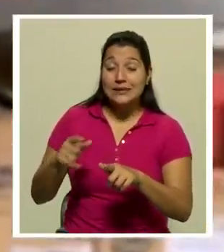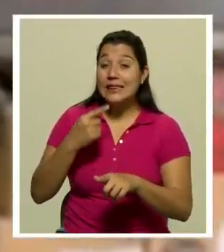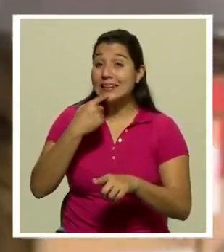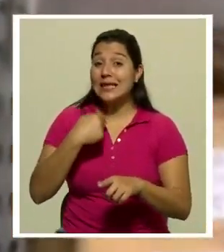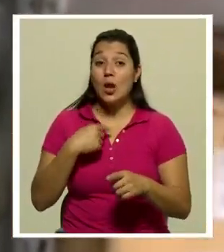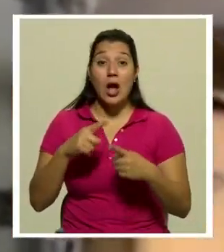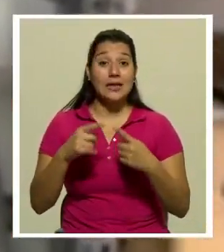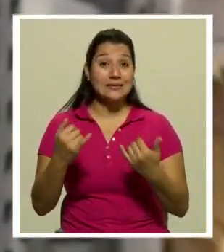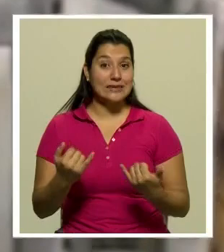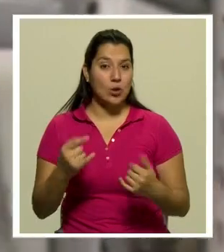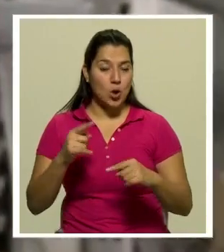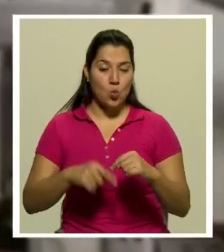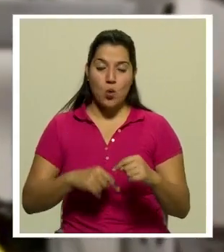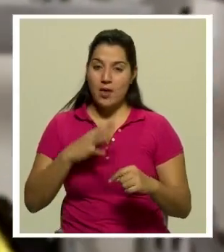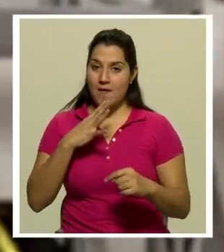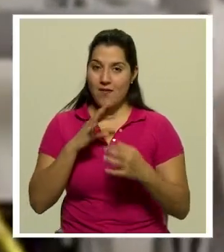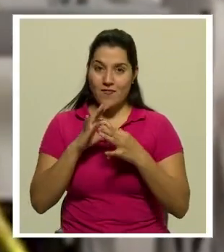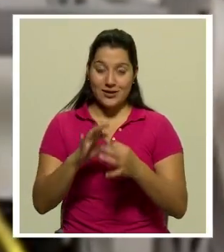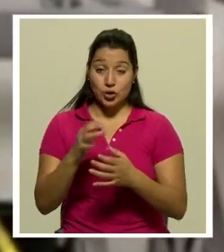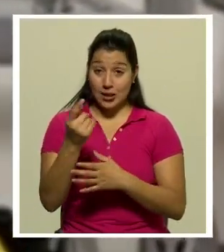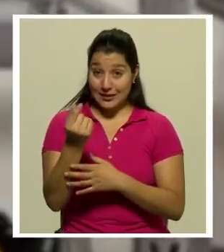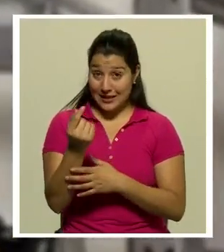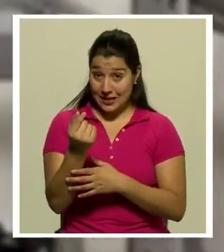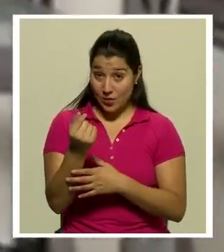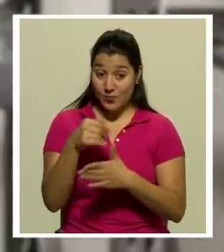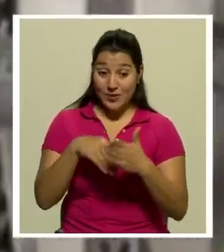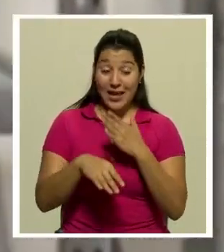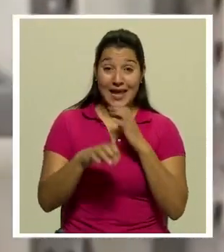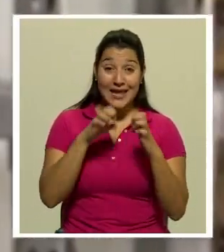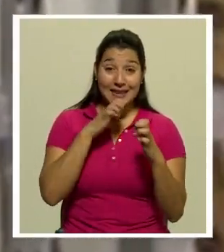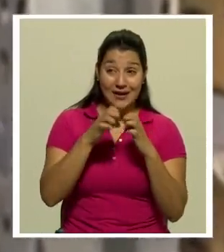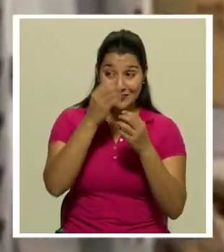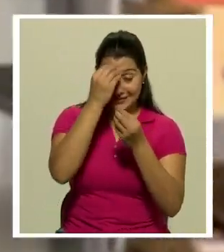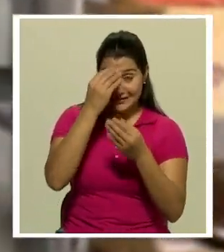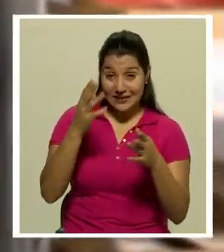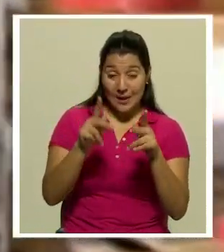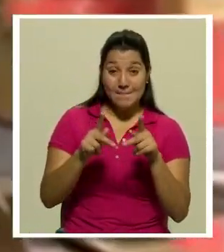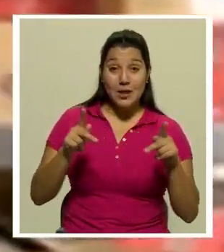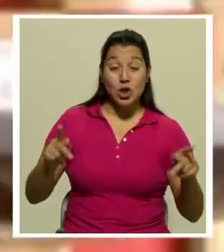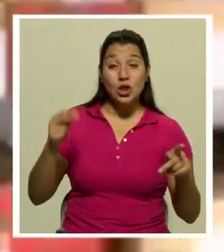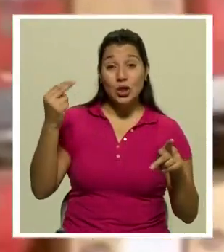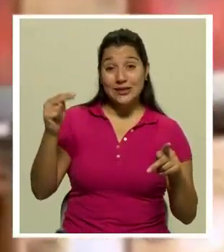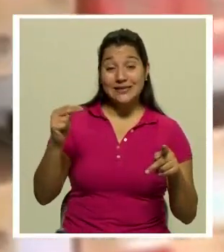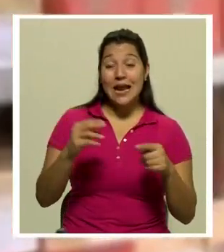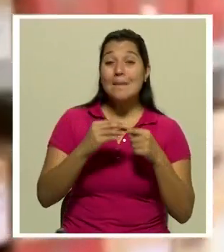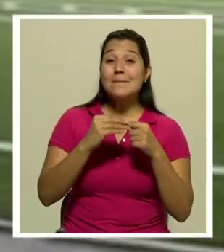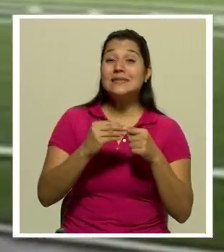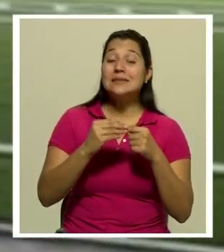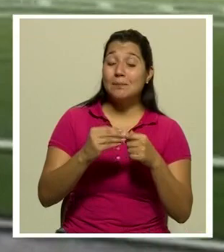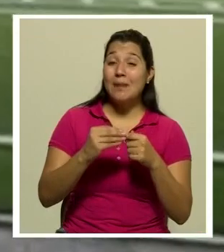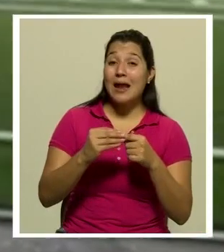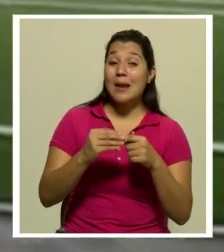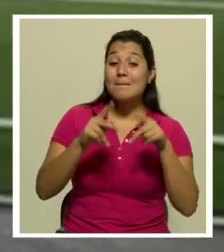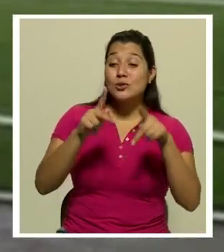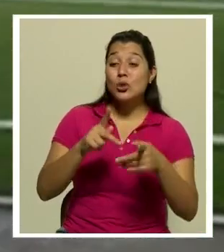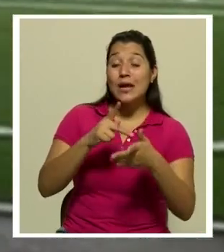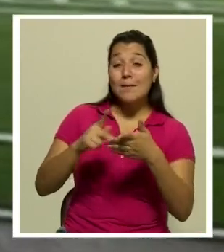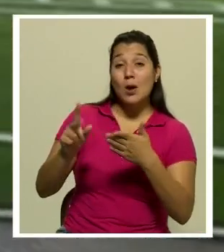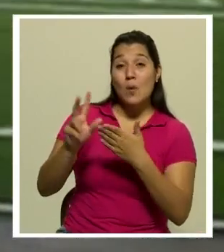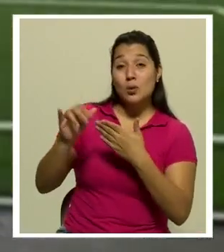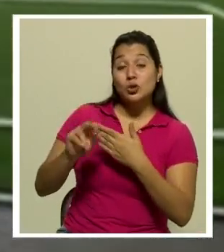acerca de los montos no se iban a referir. En entrevista publicada por el diario La Nación, el principal patrocinador del proyecto,